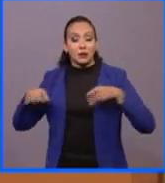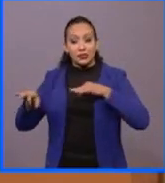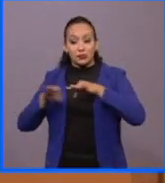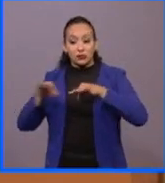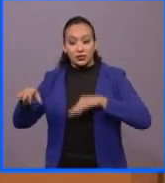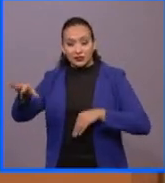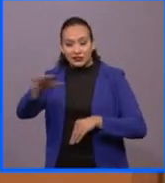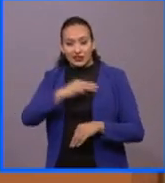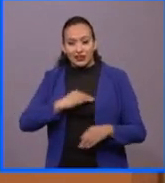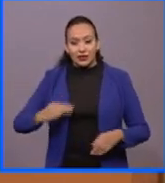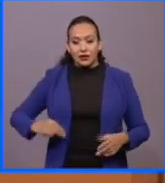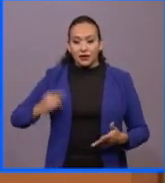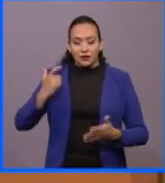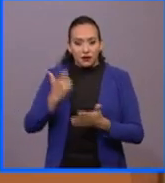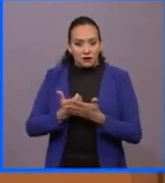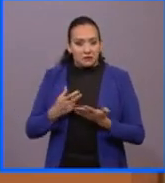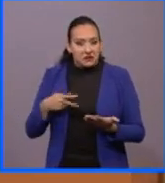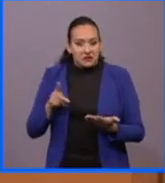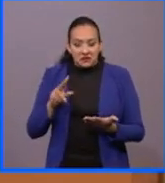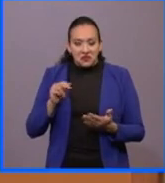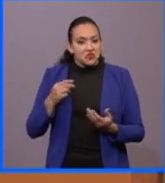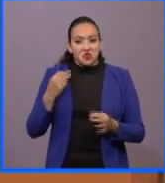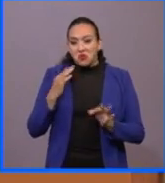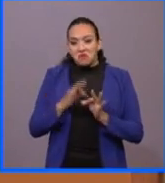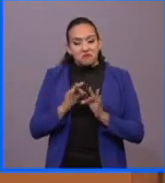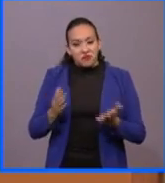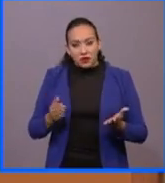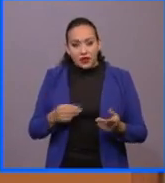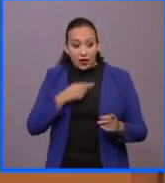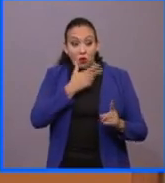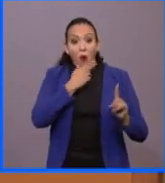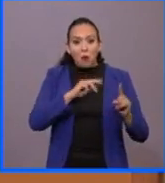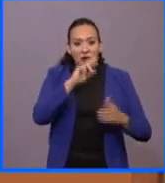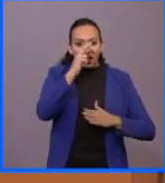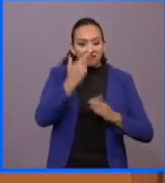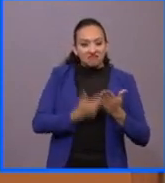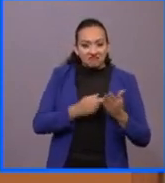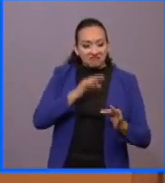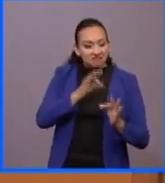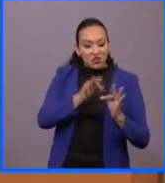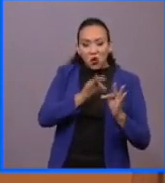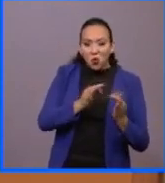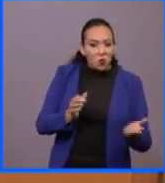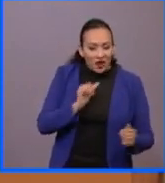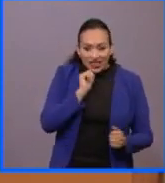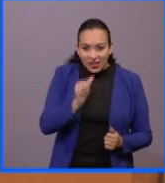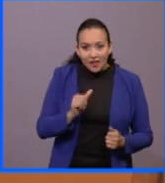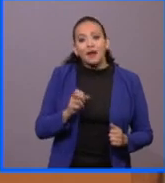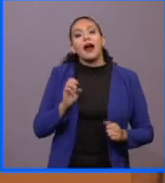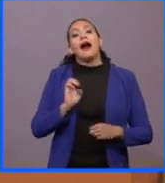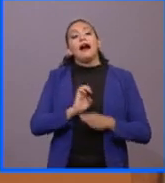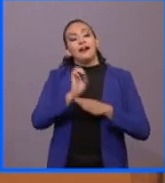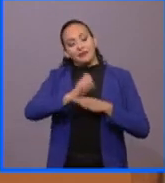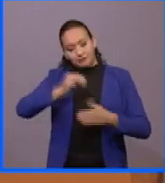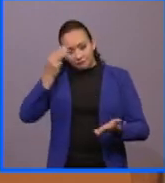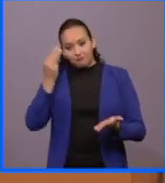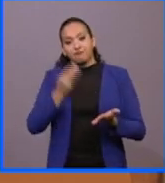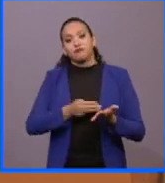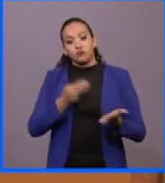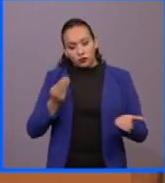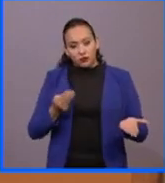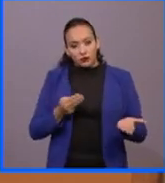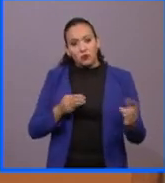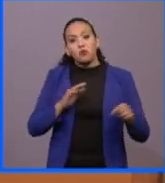ayuntamiento. Si bien se acreditó que hasta el momento ha incumplido con la sentencia, fue indebido que se impusiera la multa sin considerar